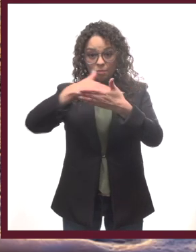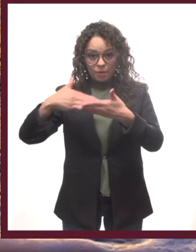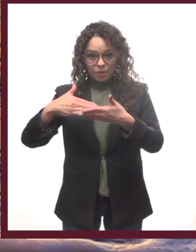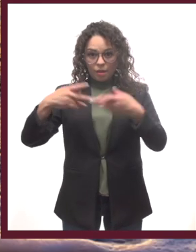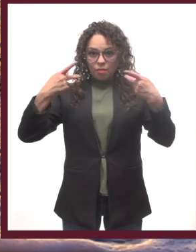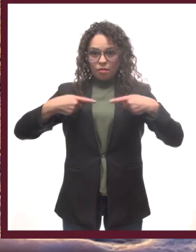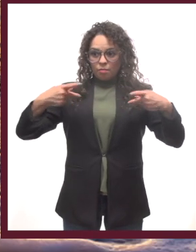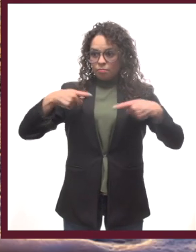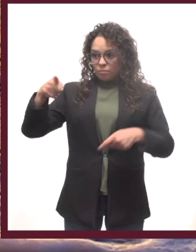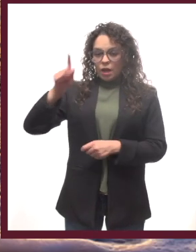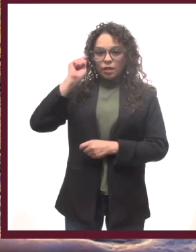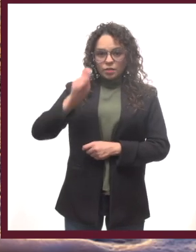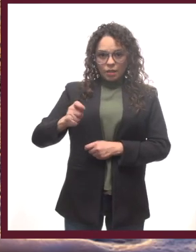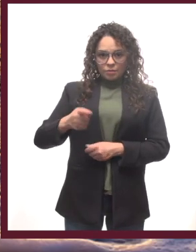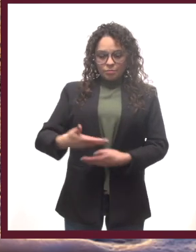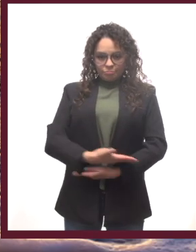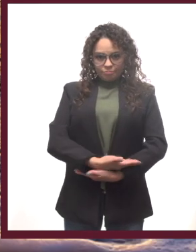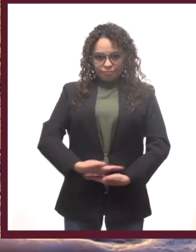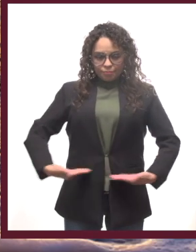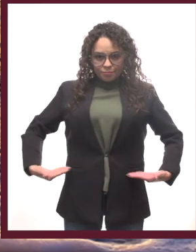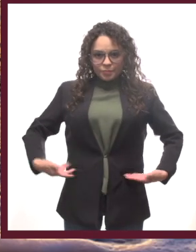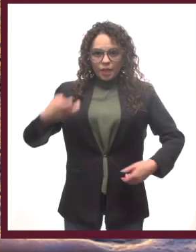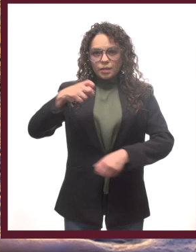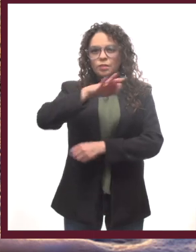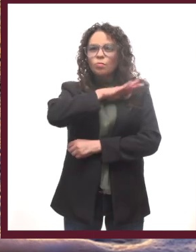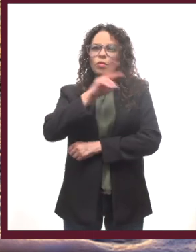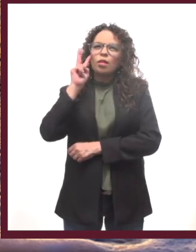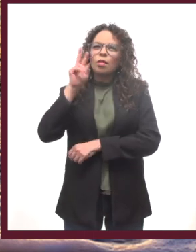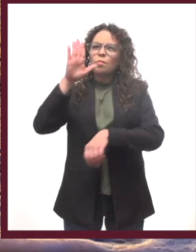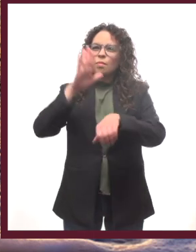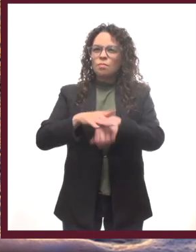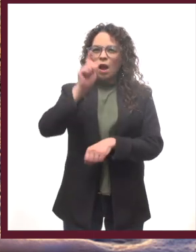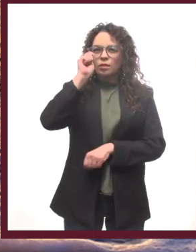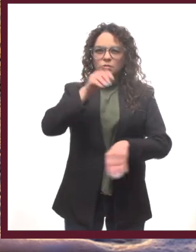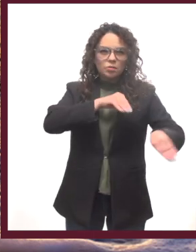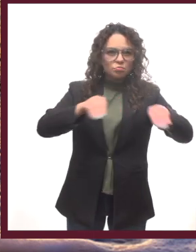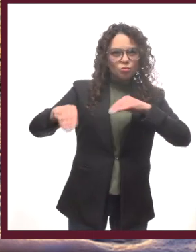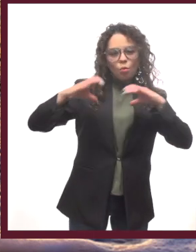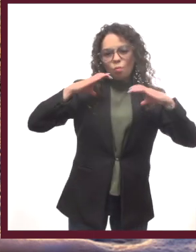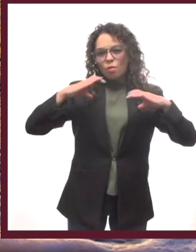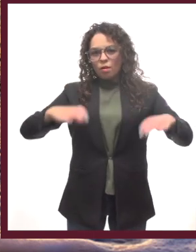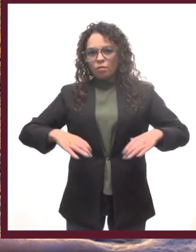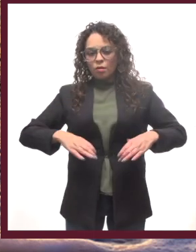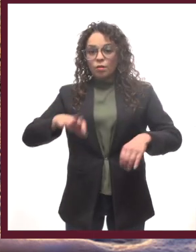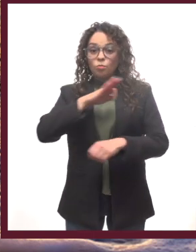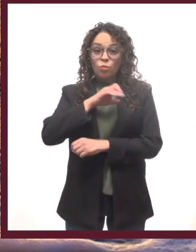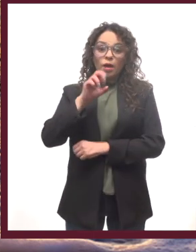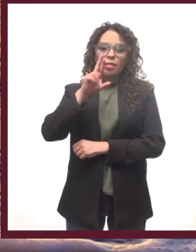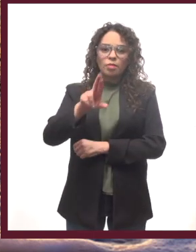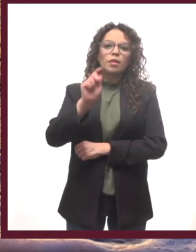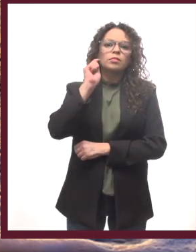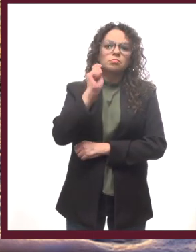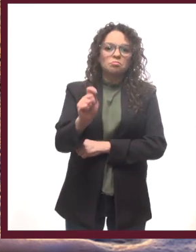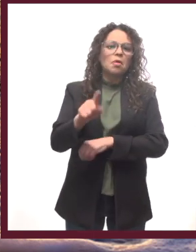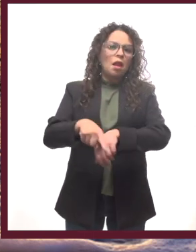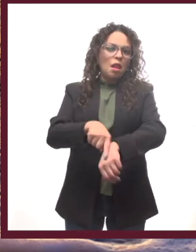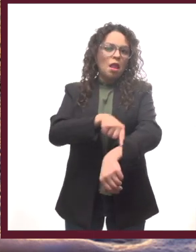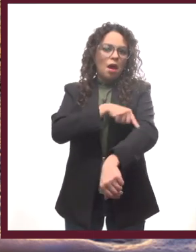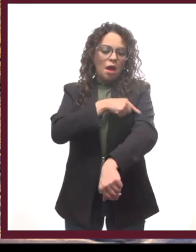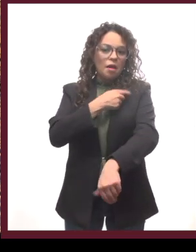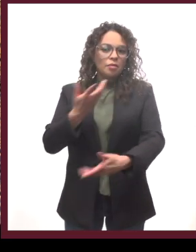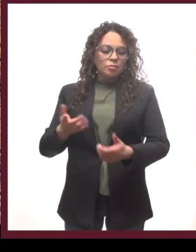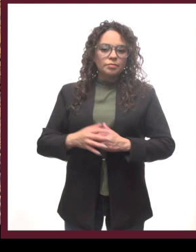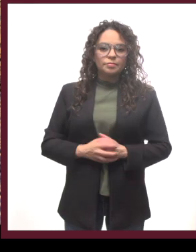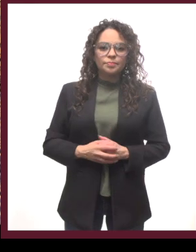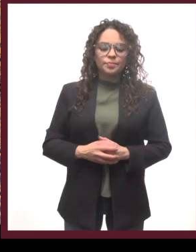En el plano medio, el sujeto está cortado por la cintura, lo que nos permite leer un poco más su lenguaje corporal. Puede ser un plano medio largo.